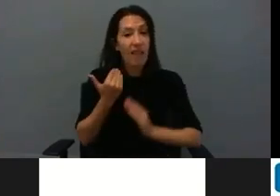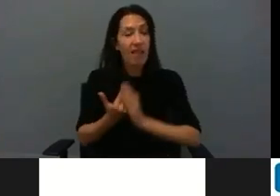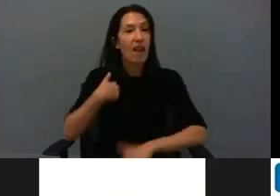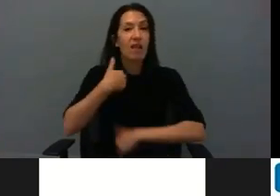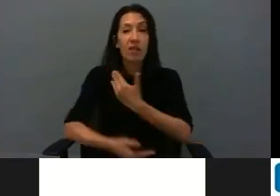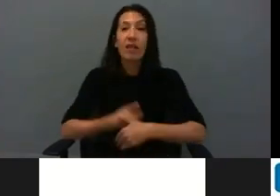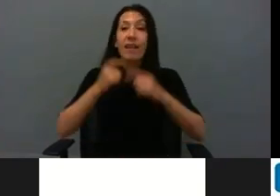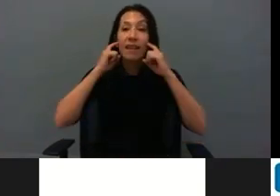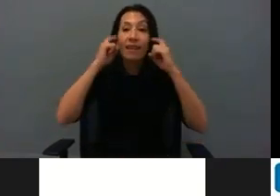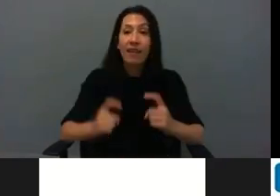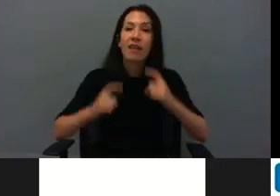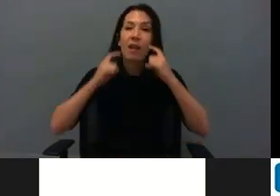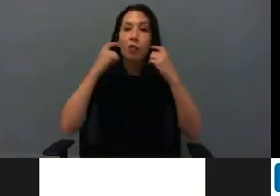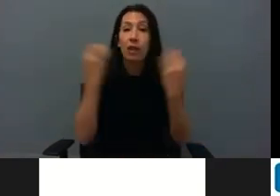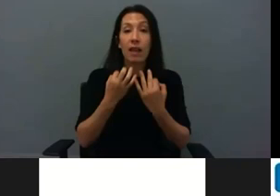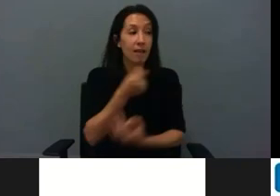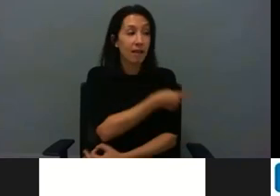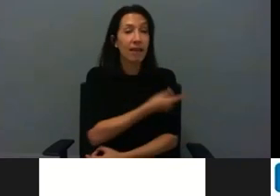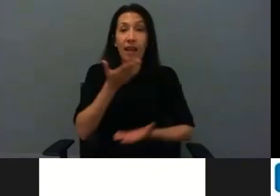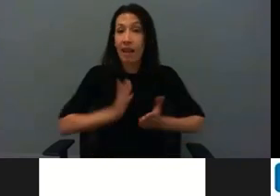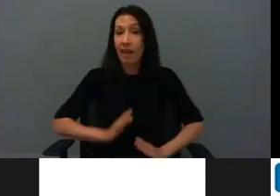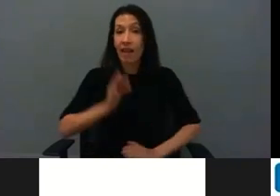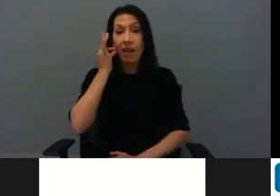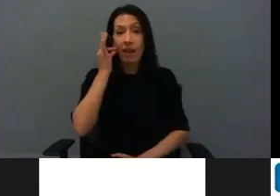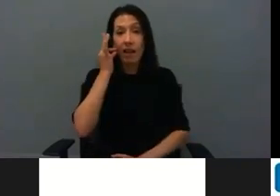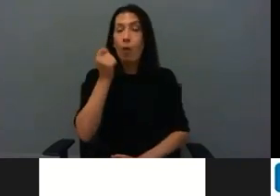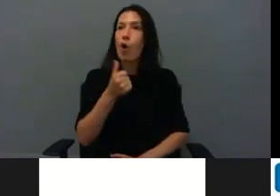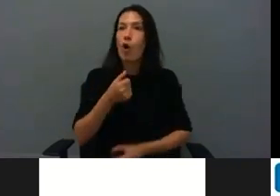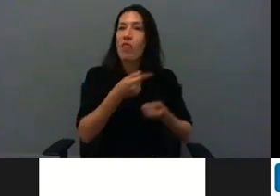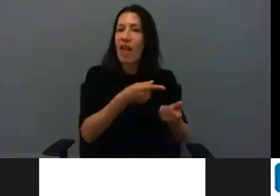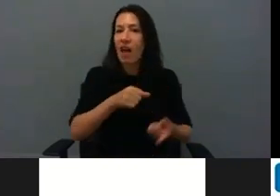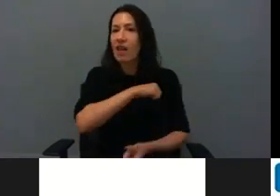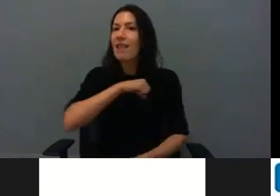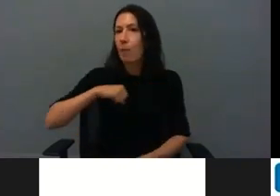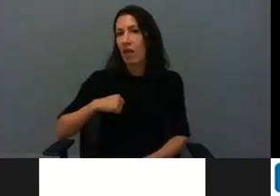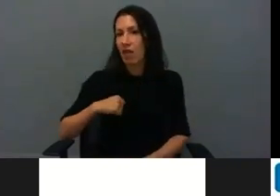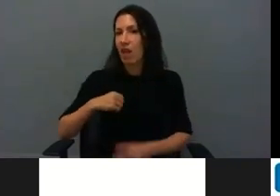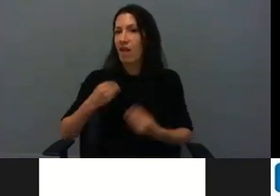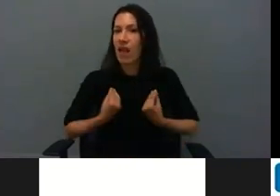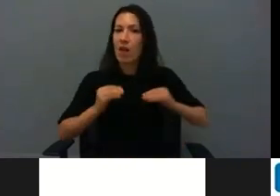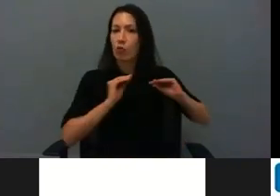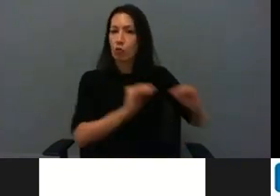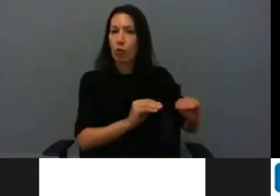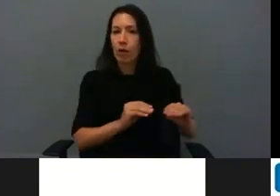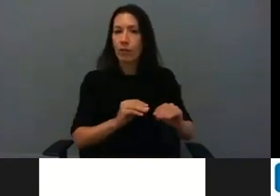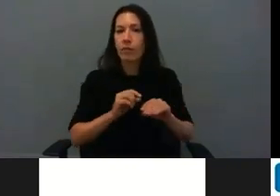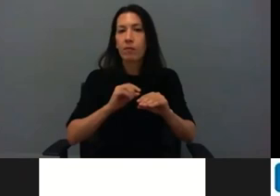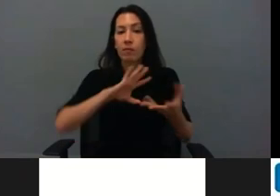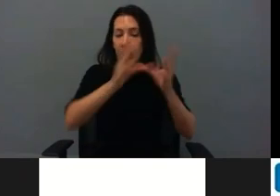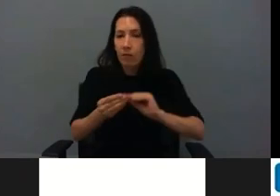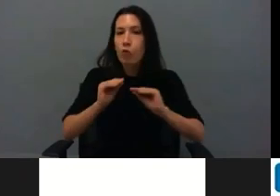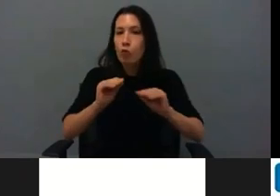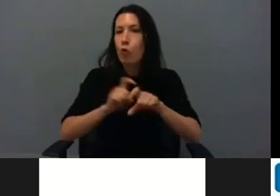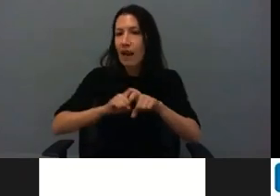y tratamos que ella tenga una pequeña independencia a su nivel, en sus características y